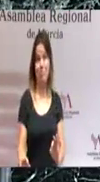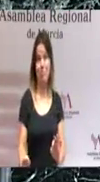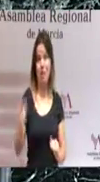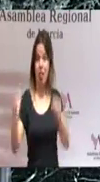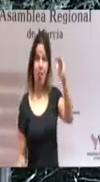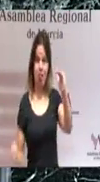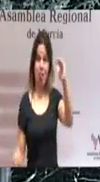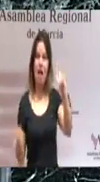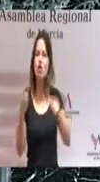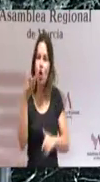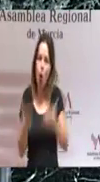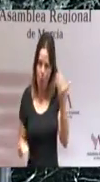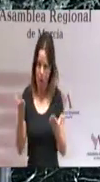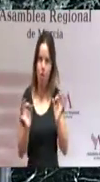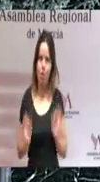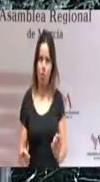Eso tiene que ver, una comparación.